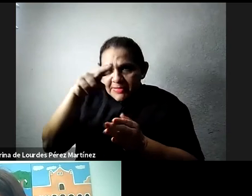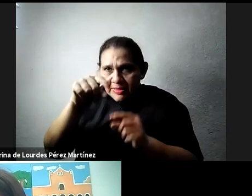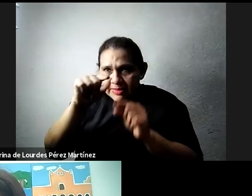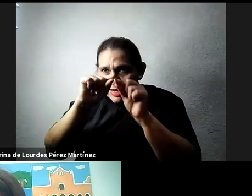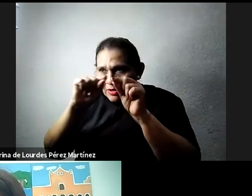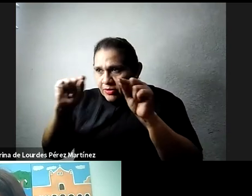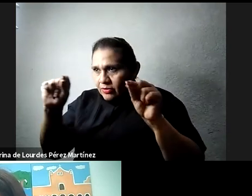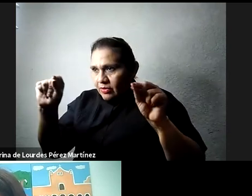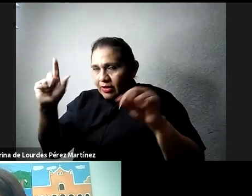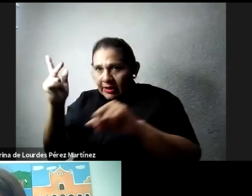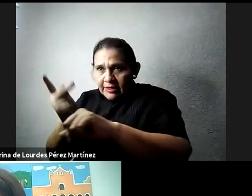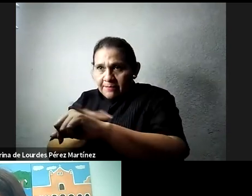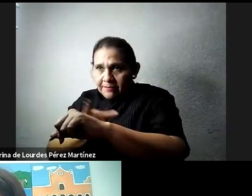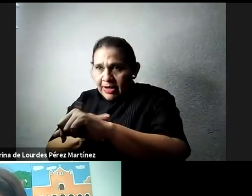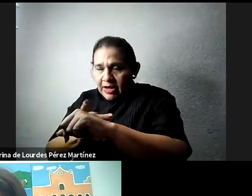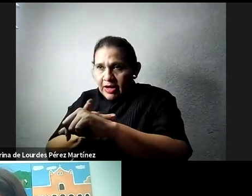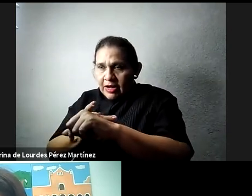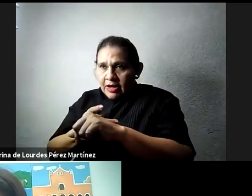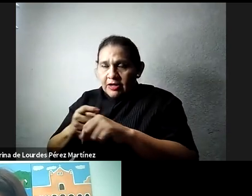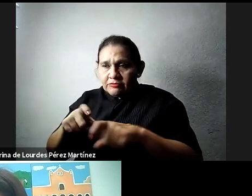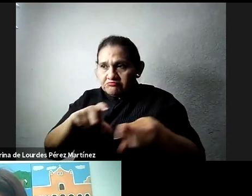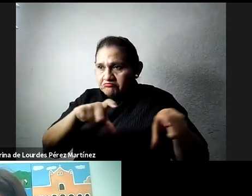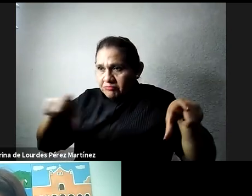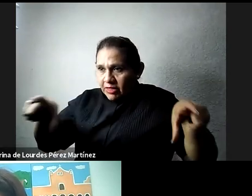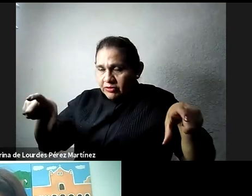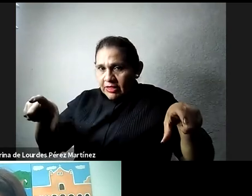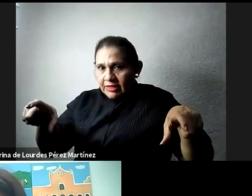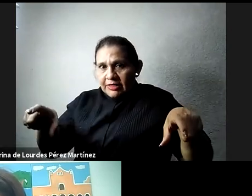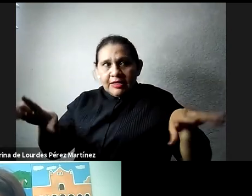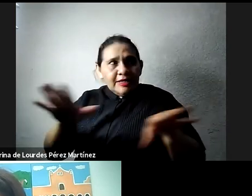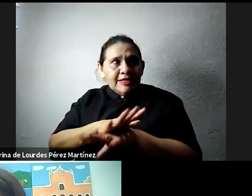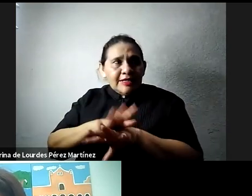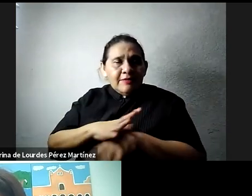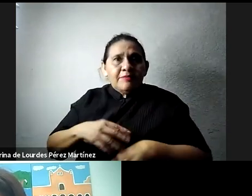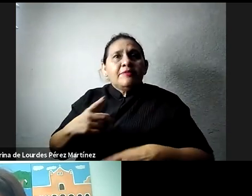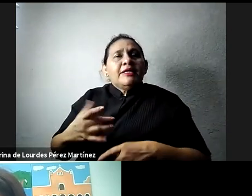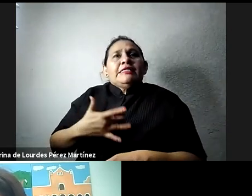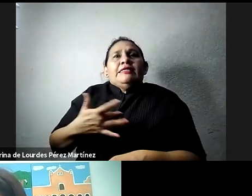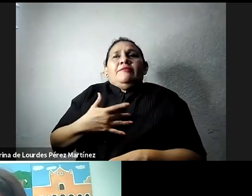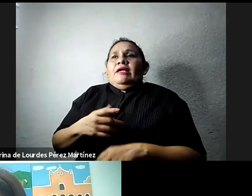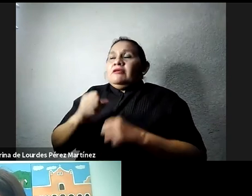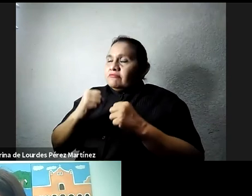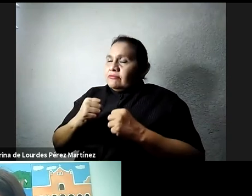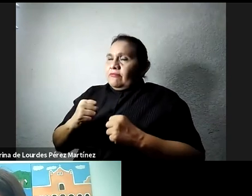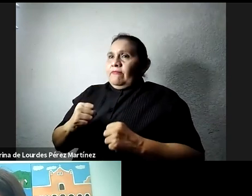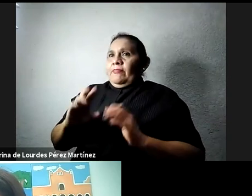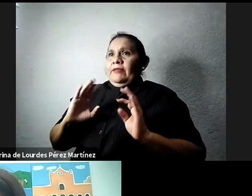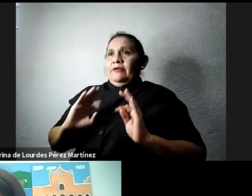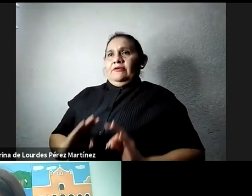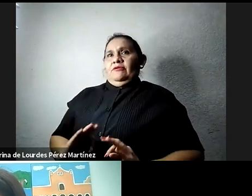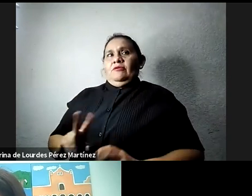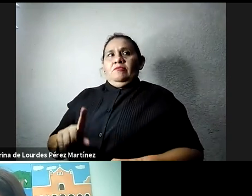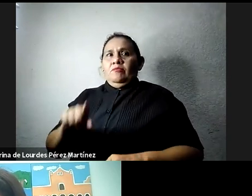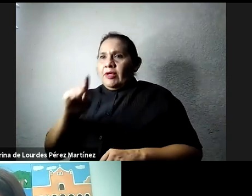del cruce peatonal les cambia la vida. Ellos se van a sentir más seguros de que por ahí,